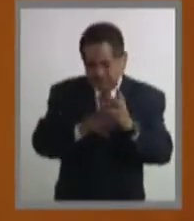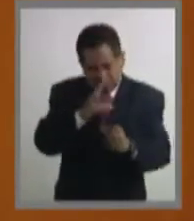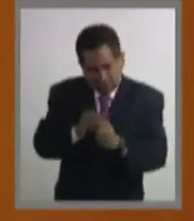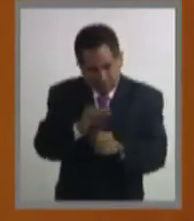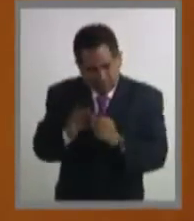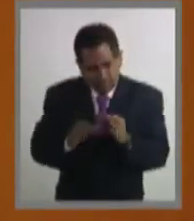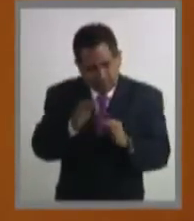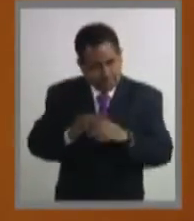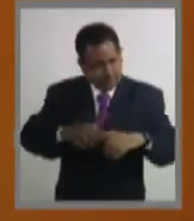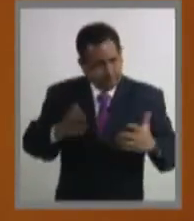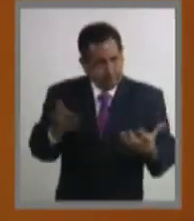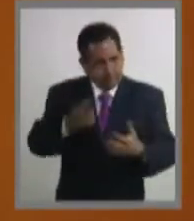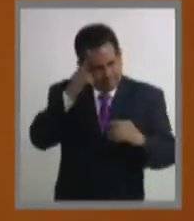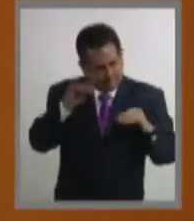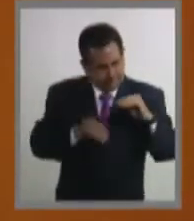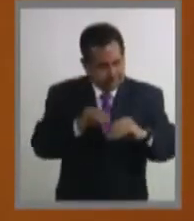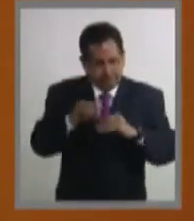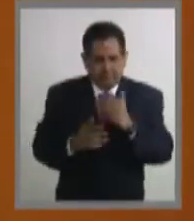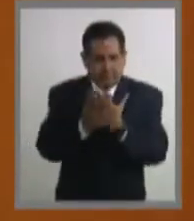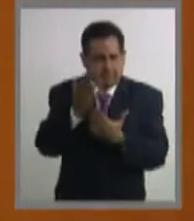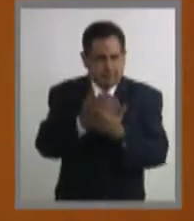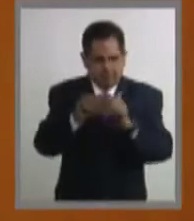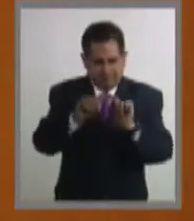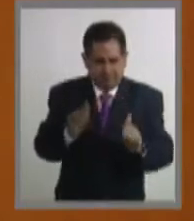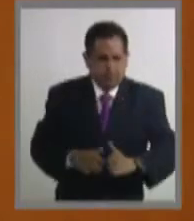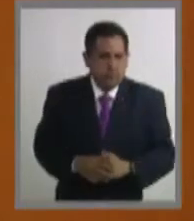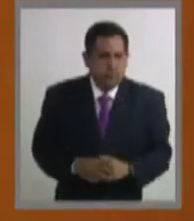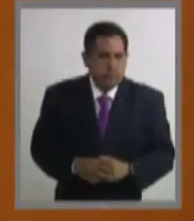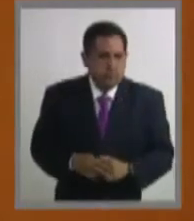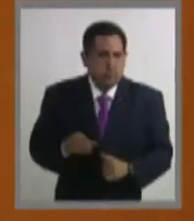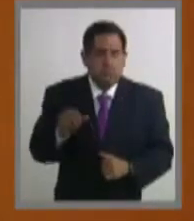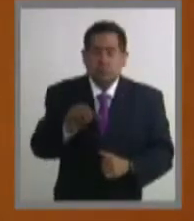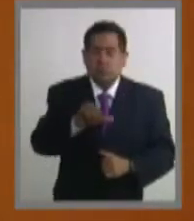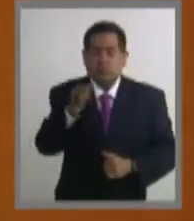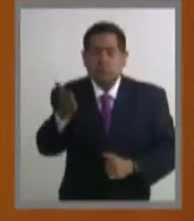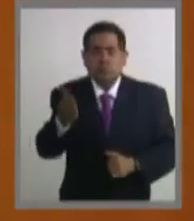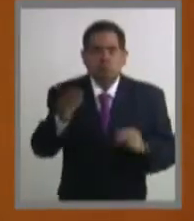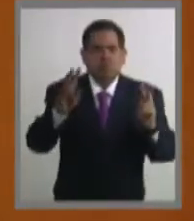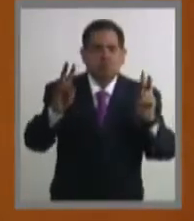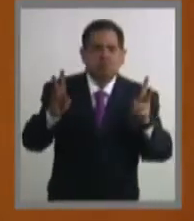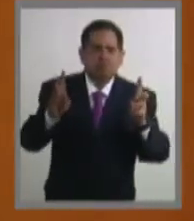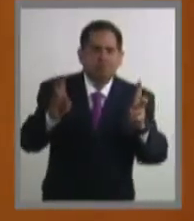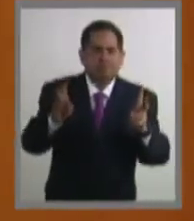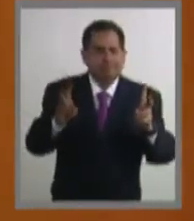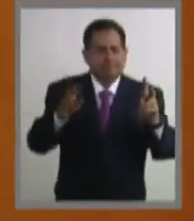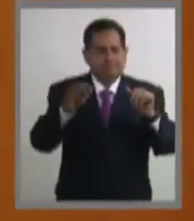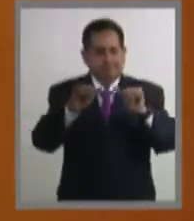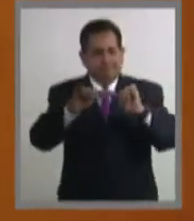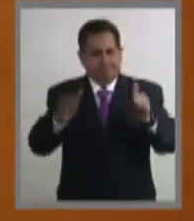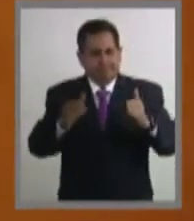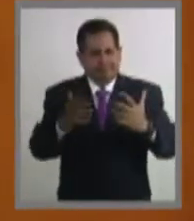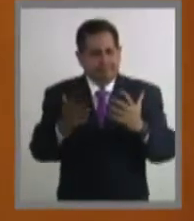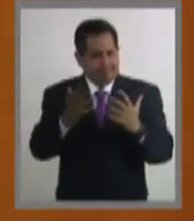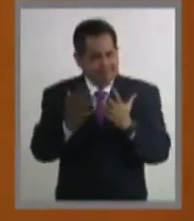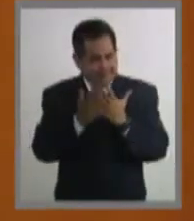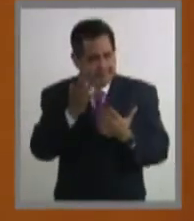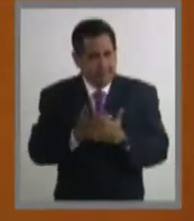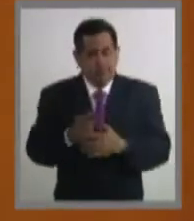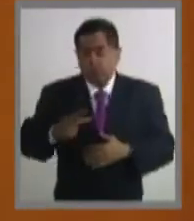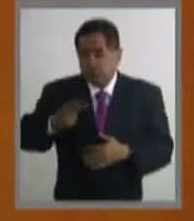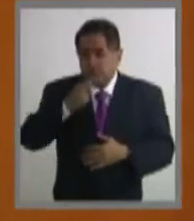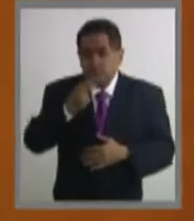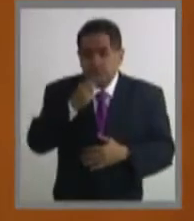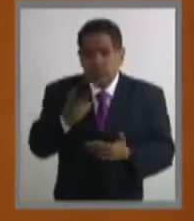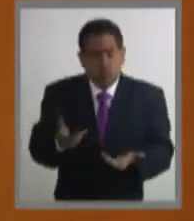manera de hacer y elaborar la artesanía. Otro tema es que las artesanías consumen o utilizan